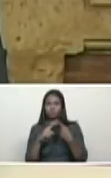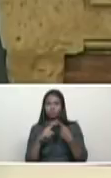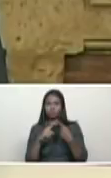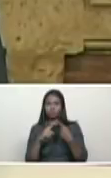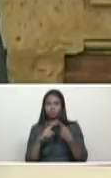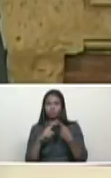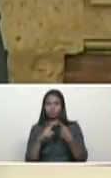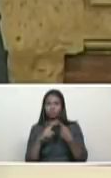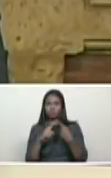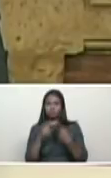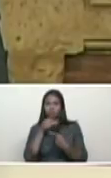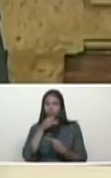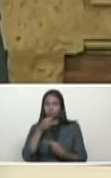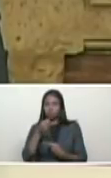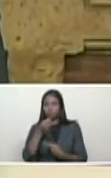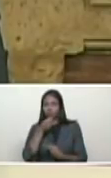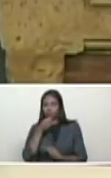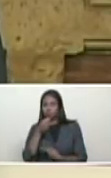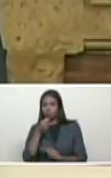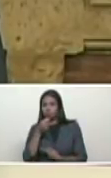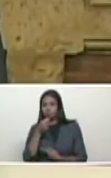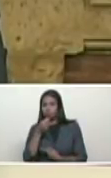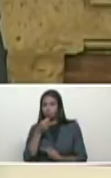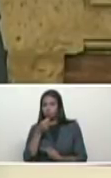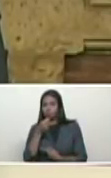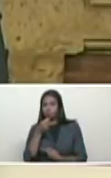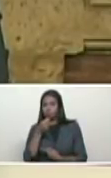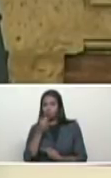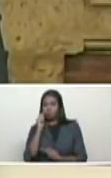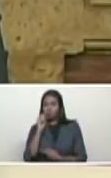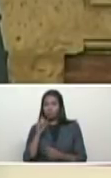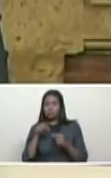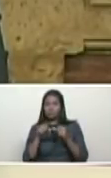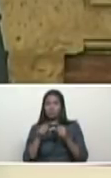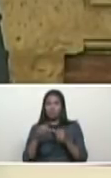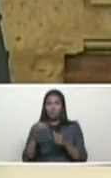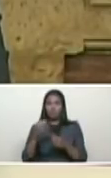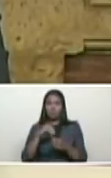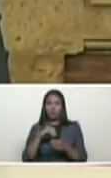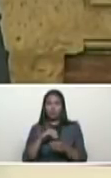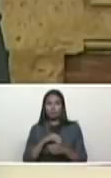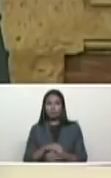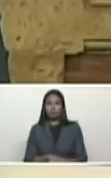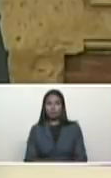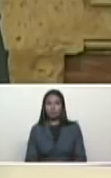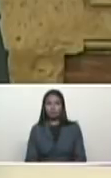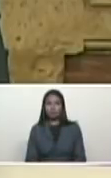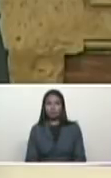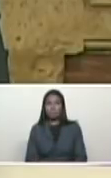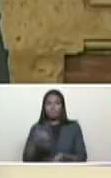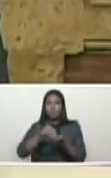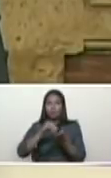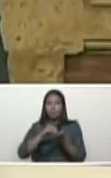declarar en sesión permanente el consejo de